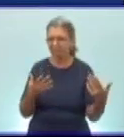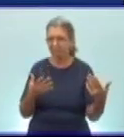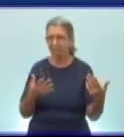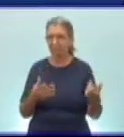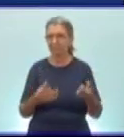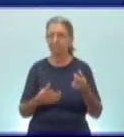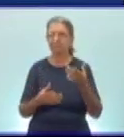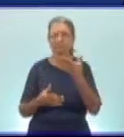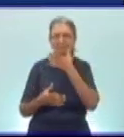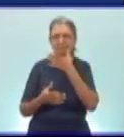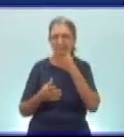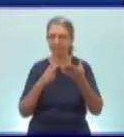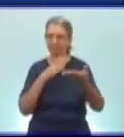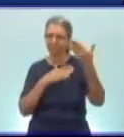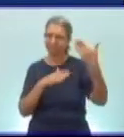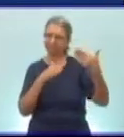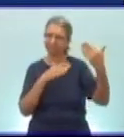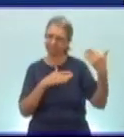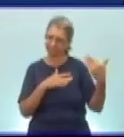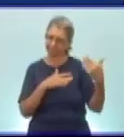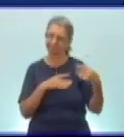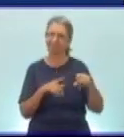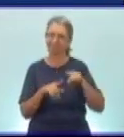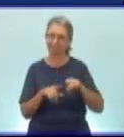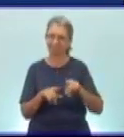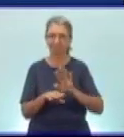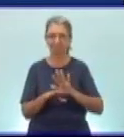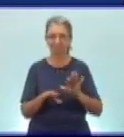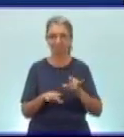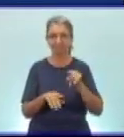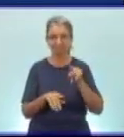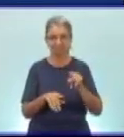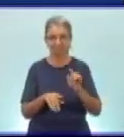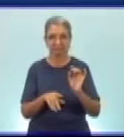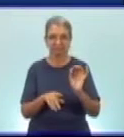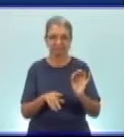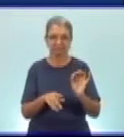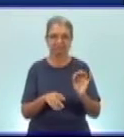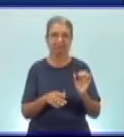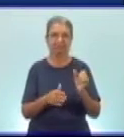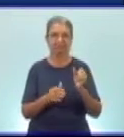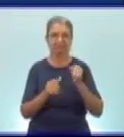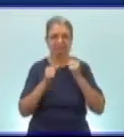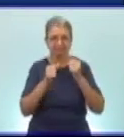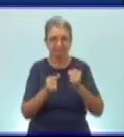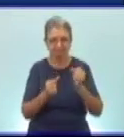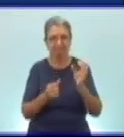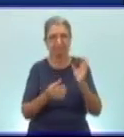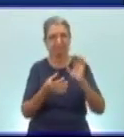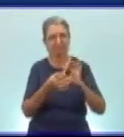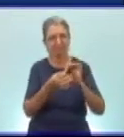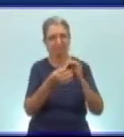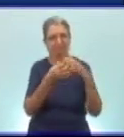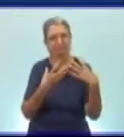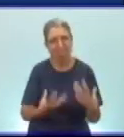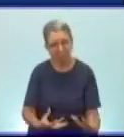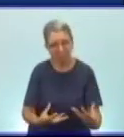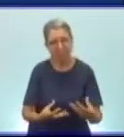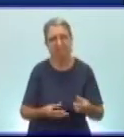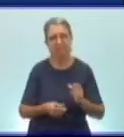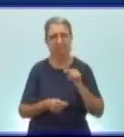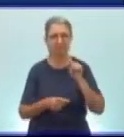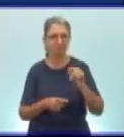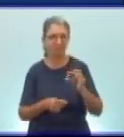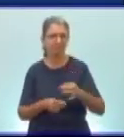estábamos estudiando en el sistema cuerpo-resorte. Pero en este caso estamos hablando de la fuerza de gravedad. No se preocupe, ahora yo le voy a estar